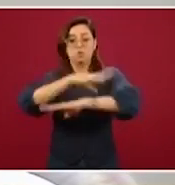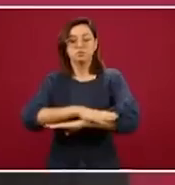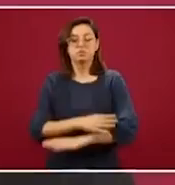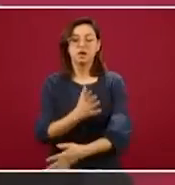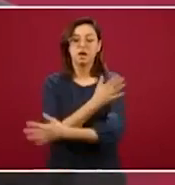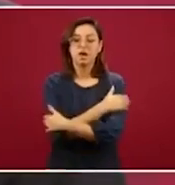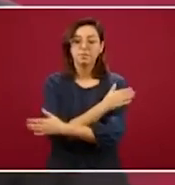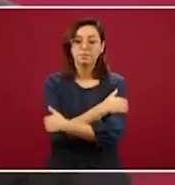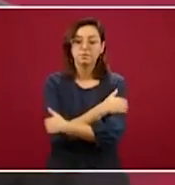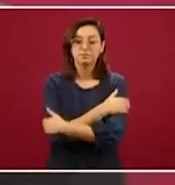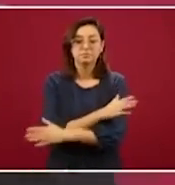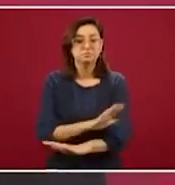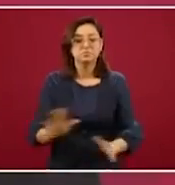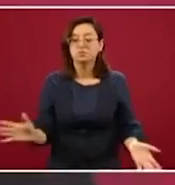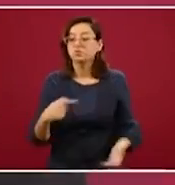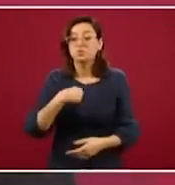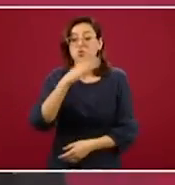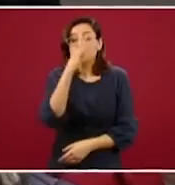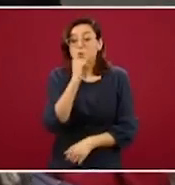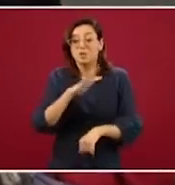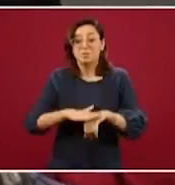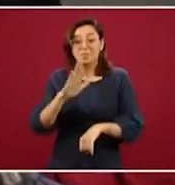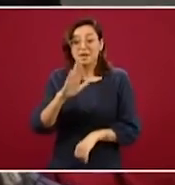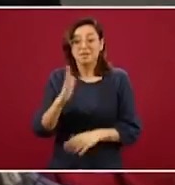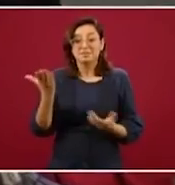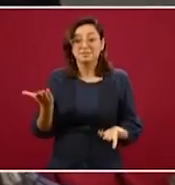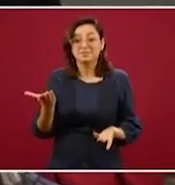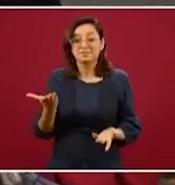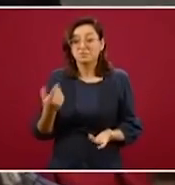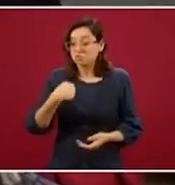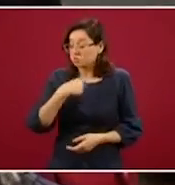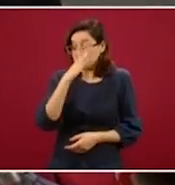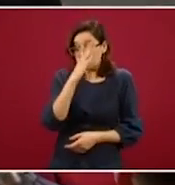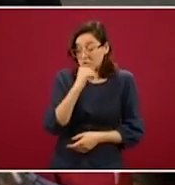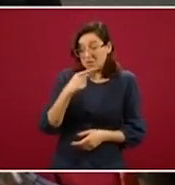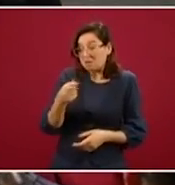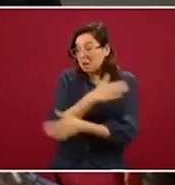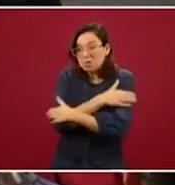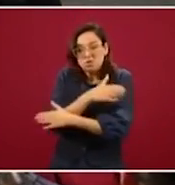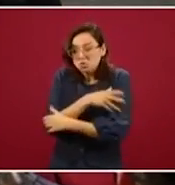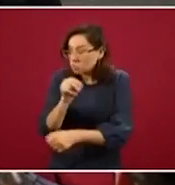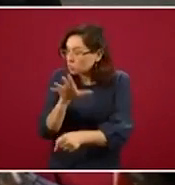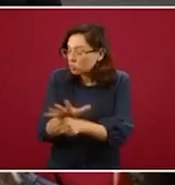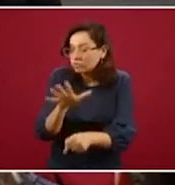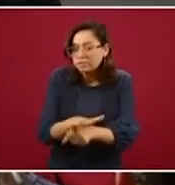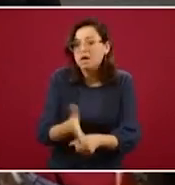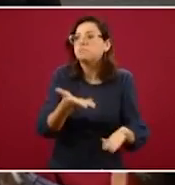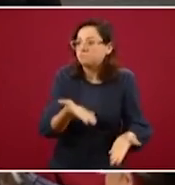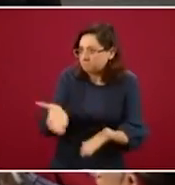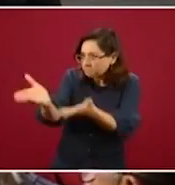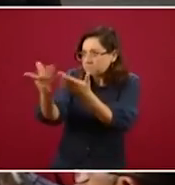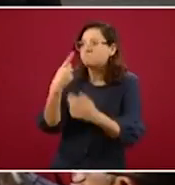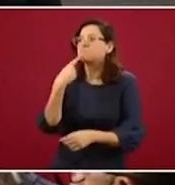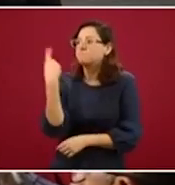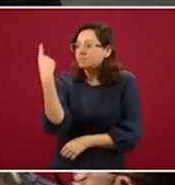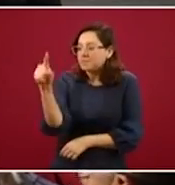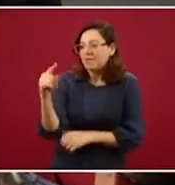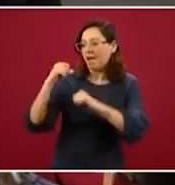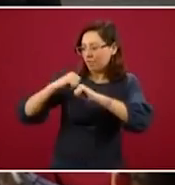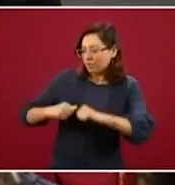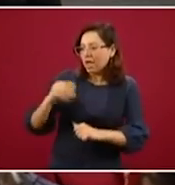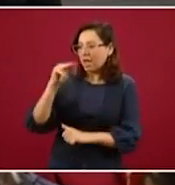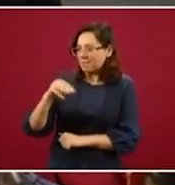Abrazos. O sea, bueno, entonces si no es así, a la